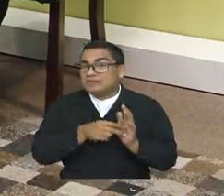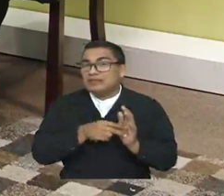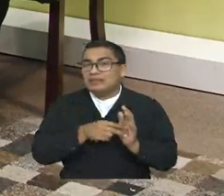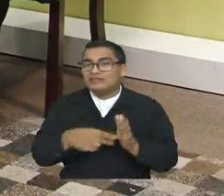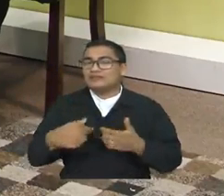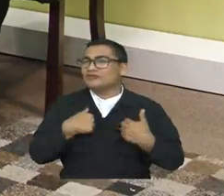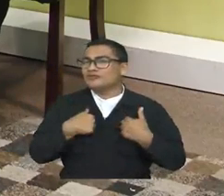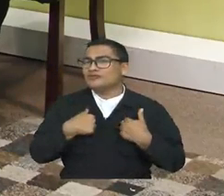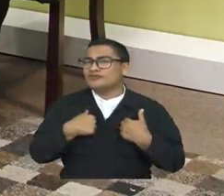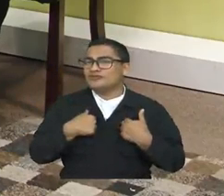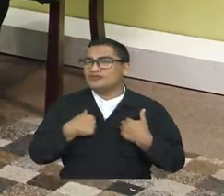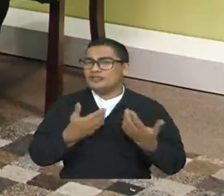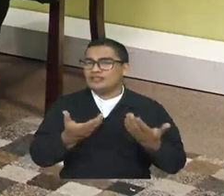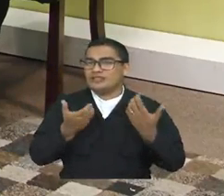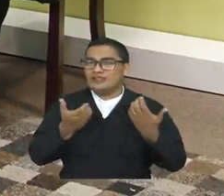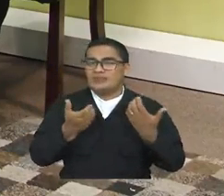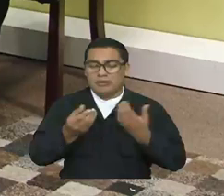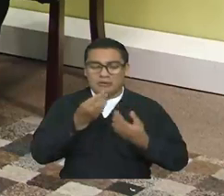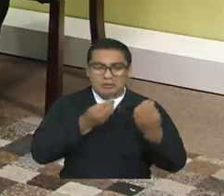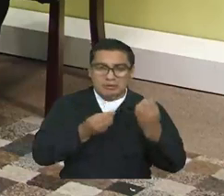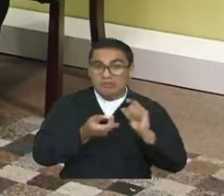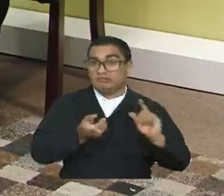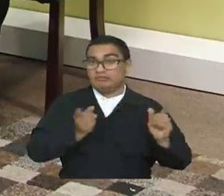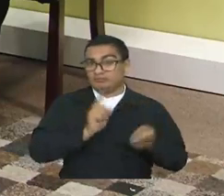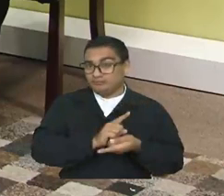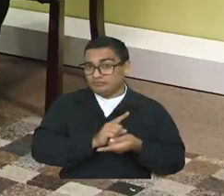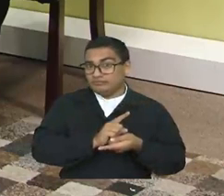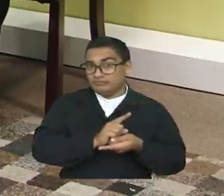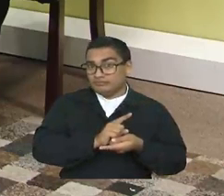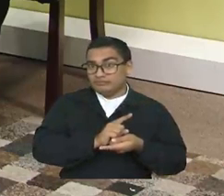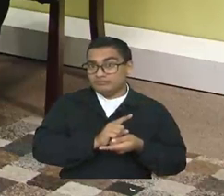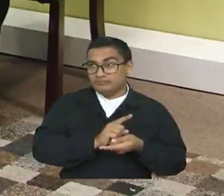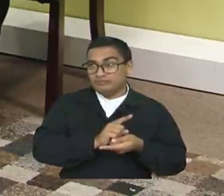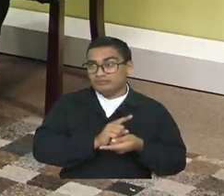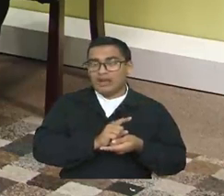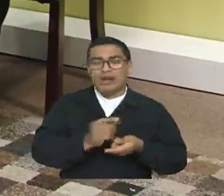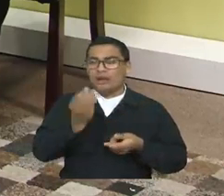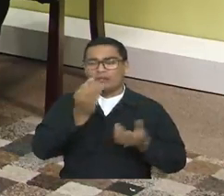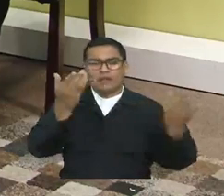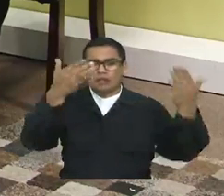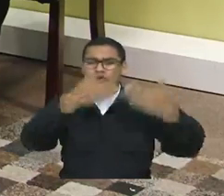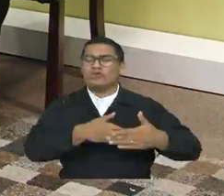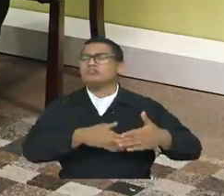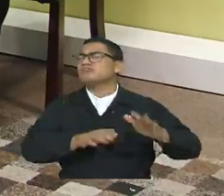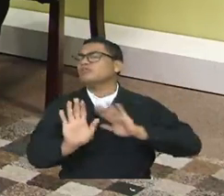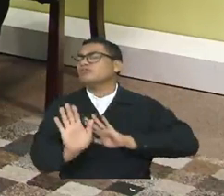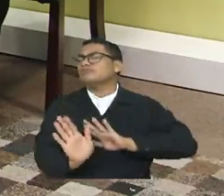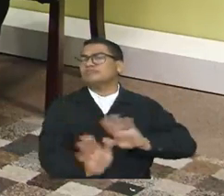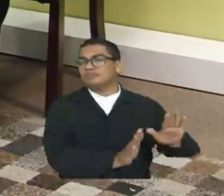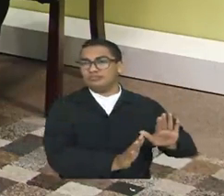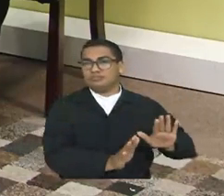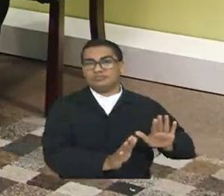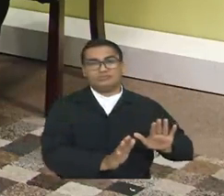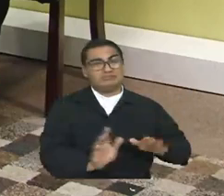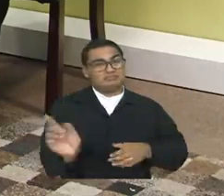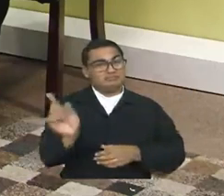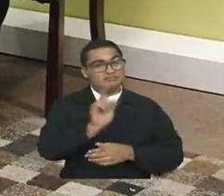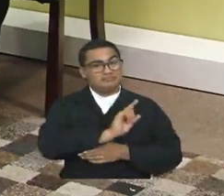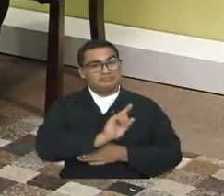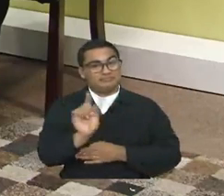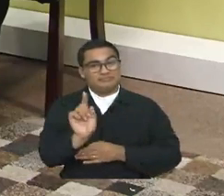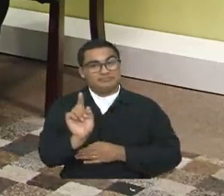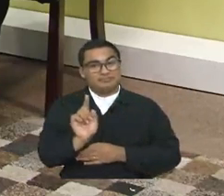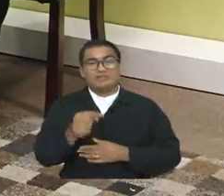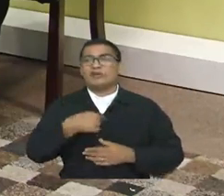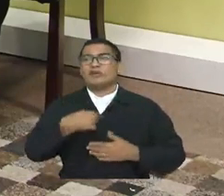quiero modificar mis hábitos dietéticos, hoy dejo de cenar, es la típica dieta que hace el NICA, yo